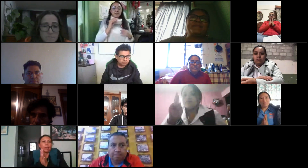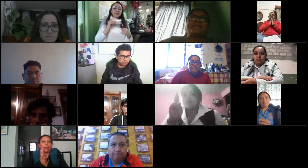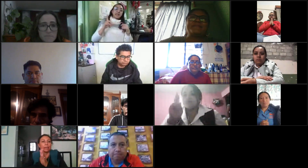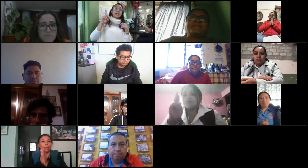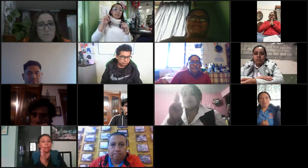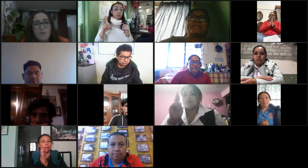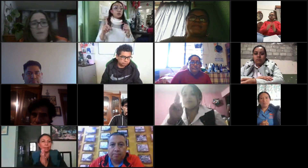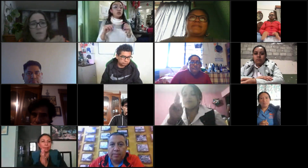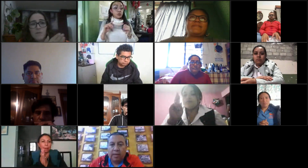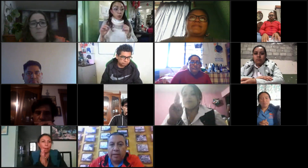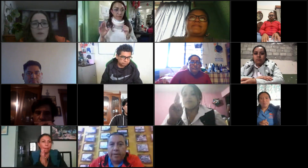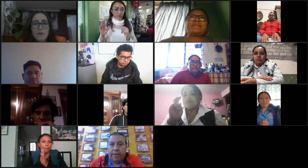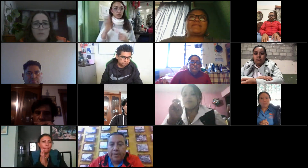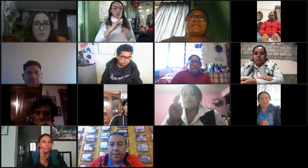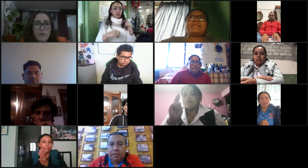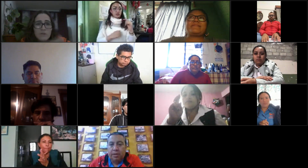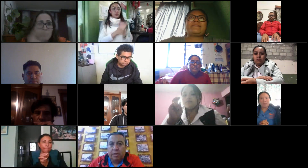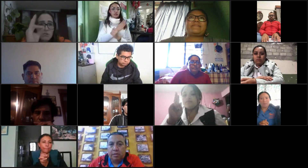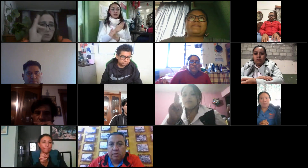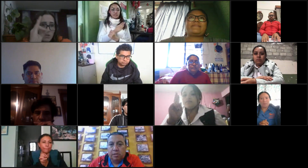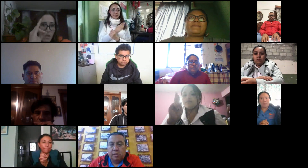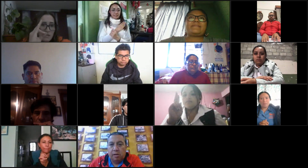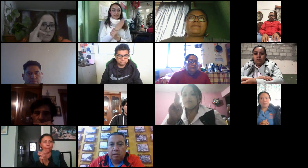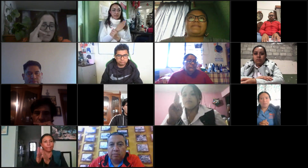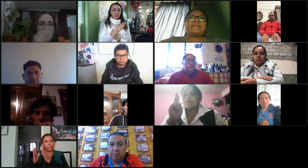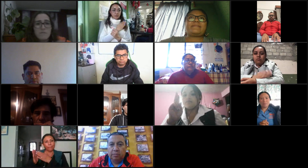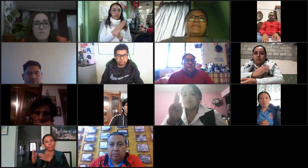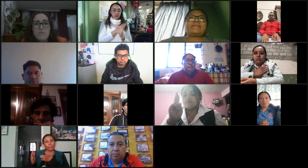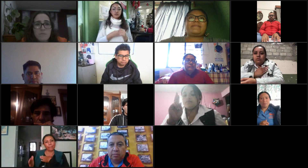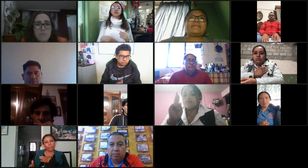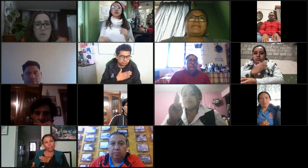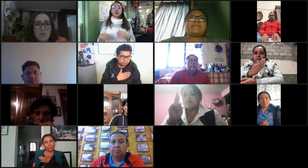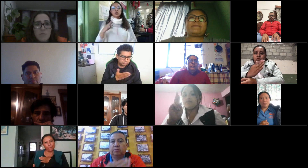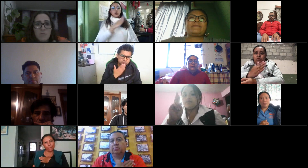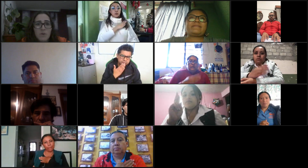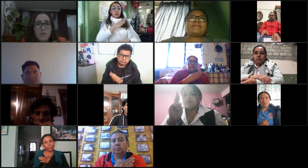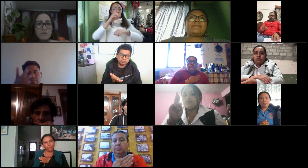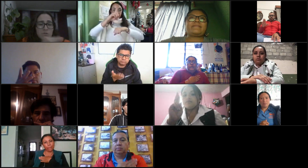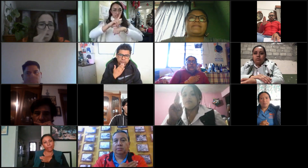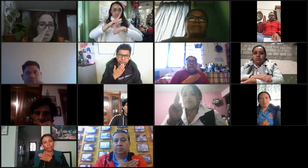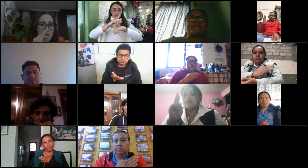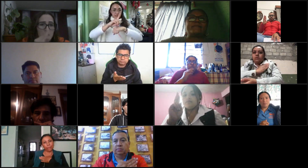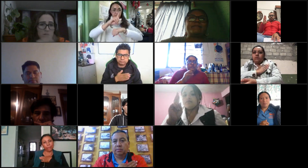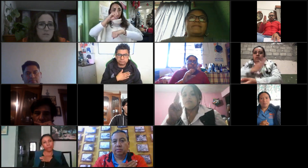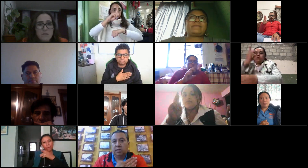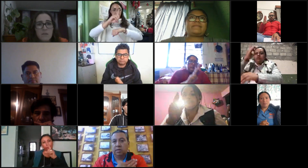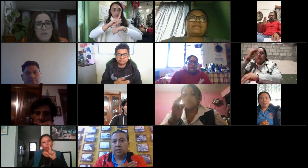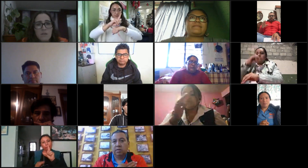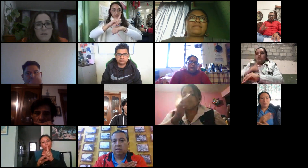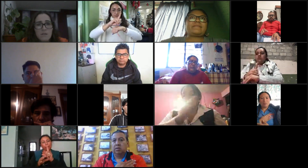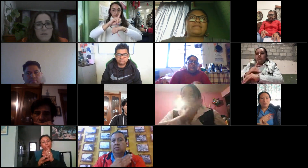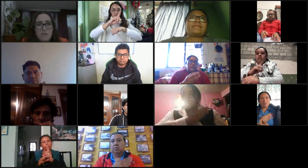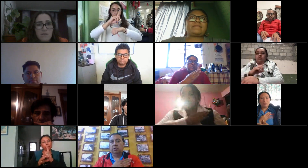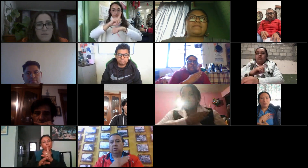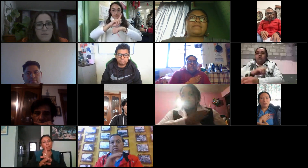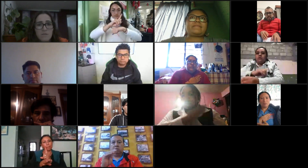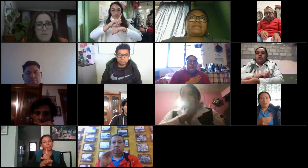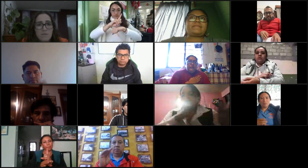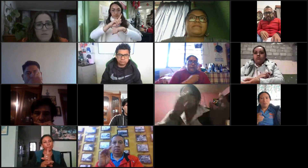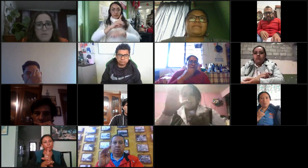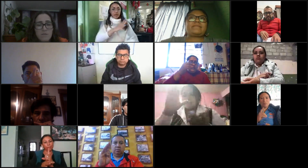Ahí está. Y vimos los buenos, todos los buenos que salen de aquí. Buenos, buenos días,